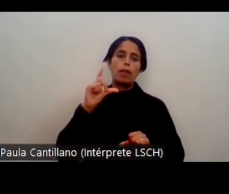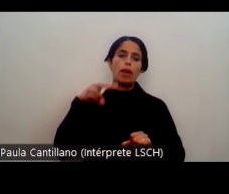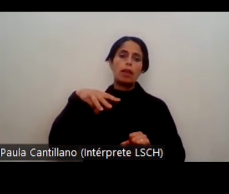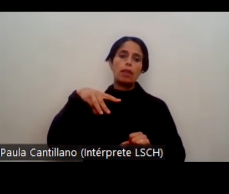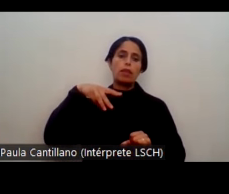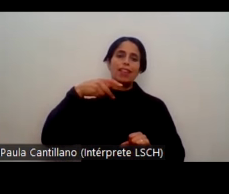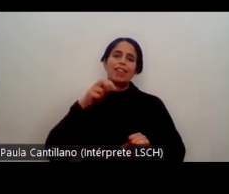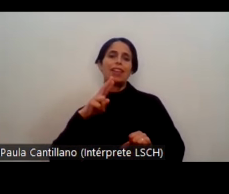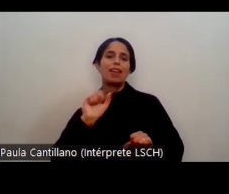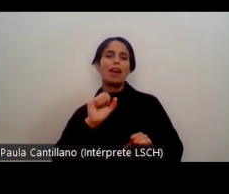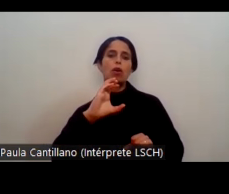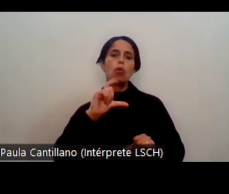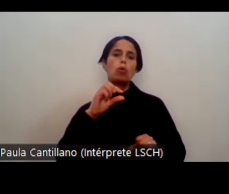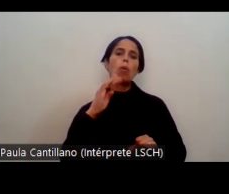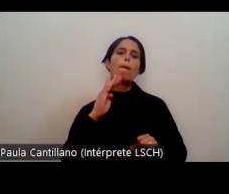variedad Seville.